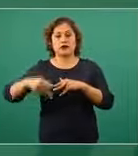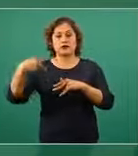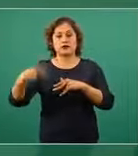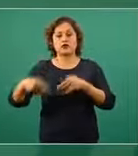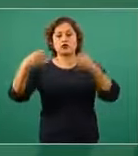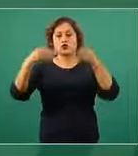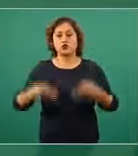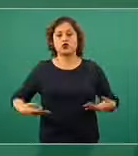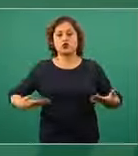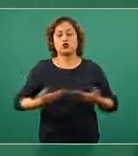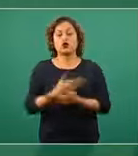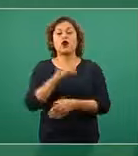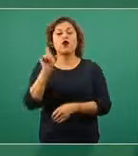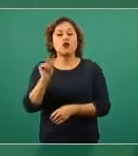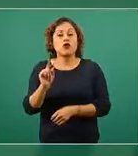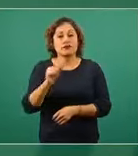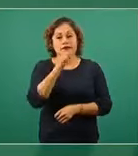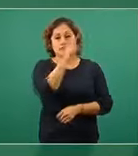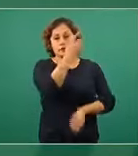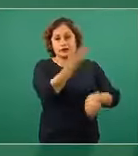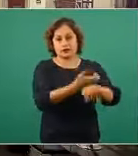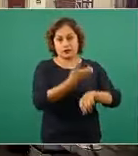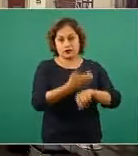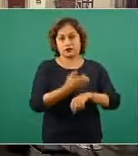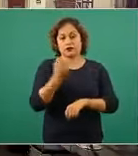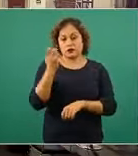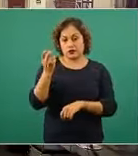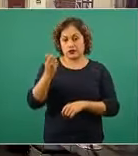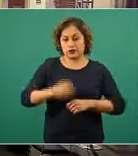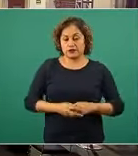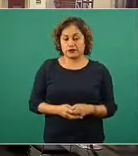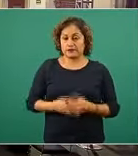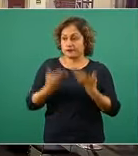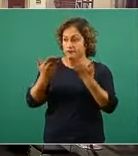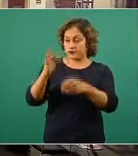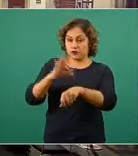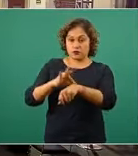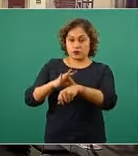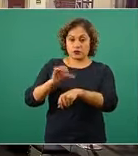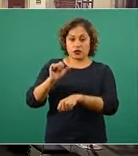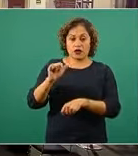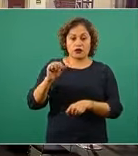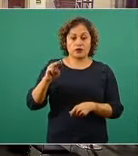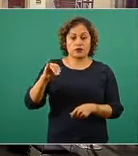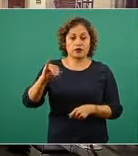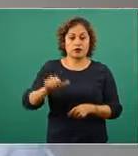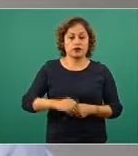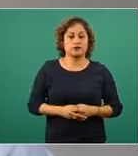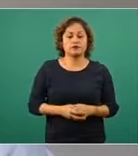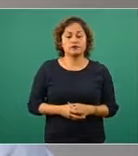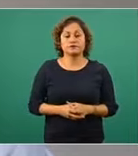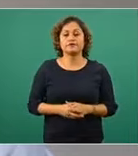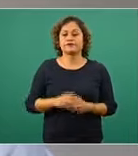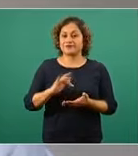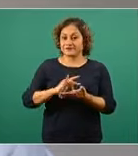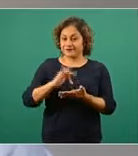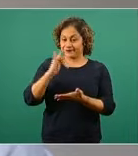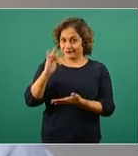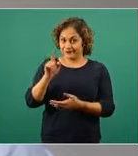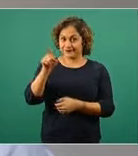Unidos. A eso se refiere. Adelante, doctor Alomía. Muchas gracias por